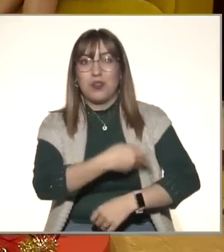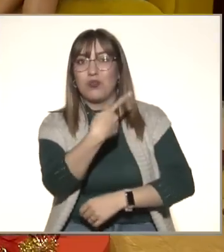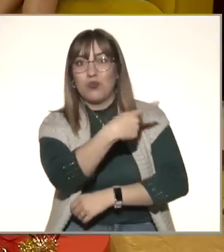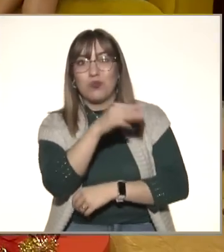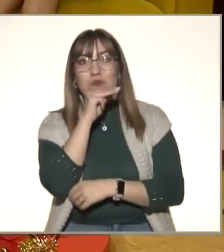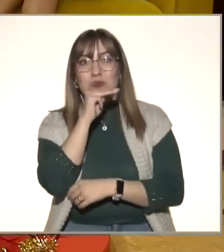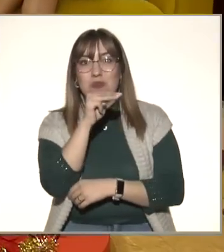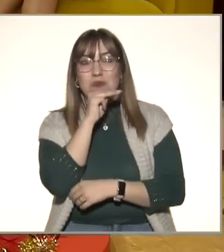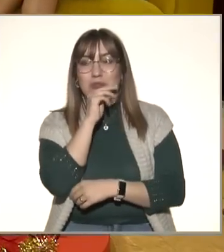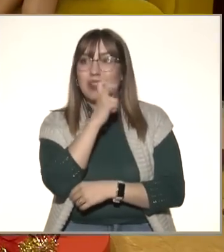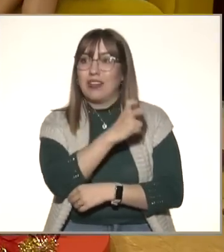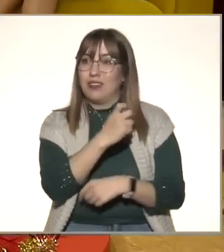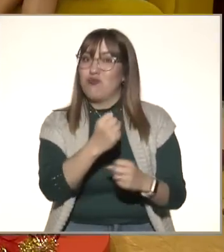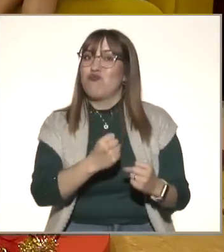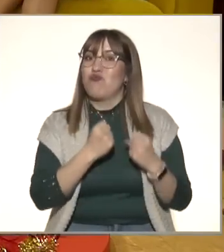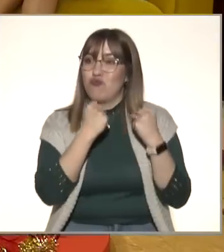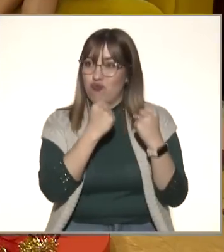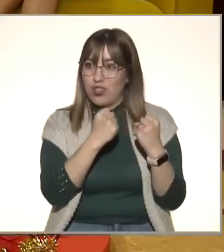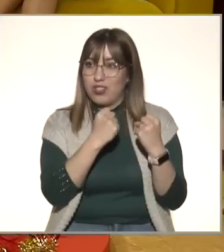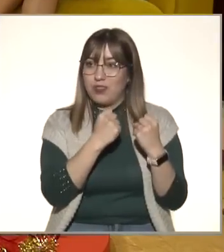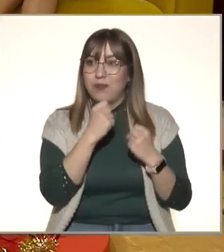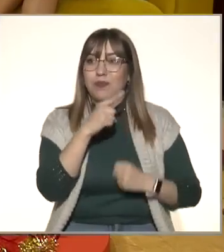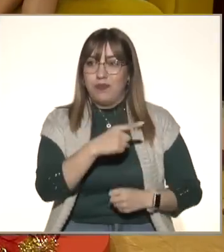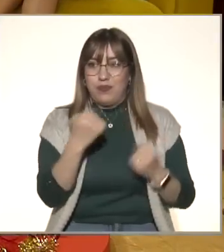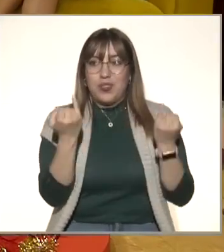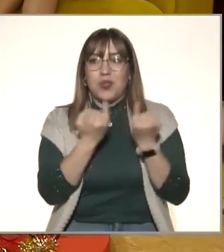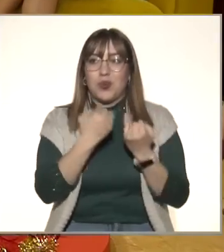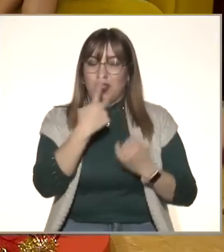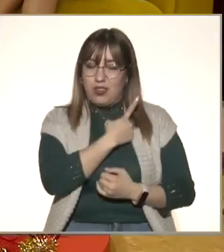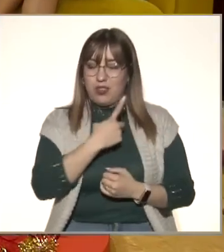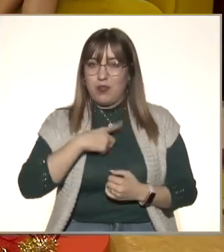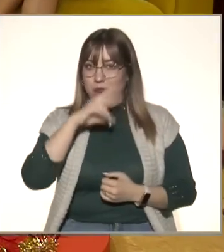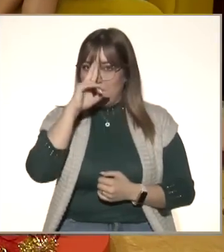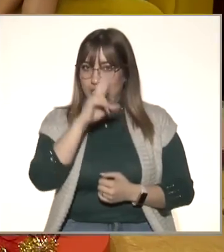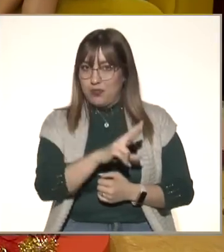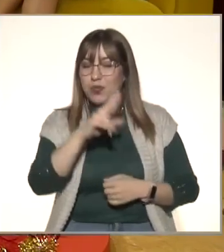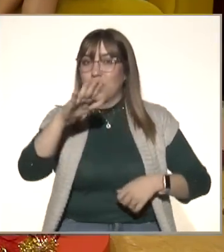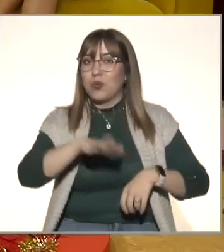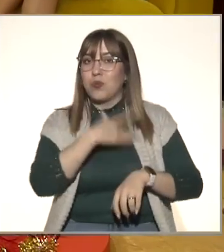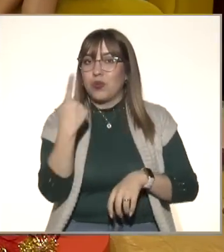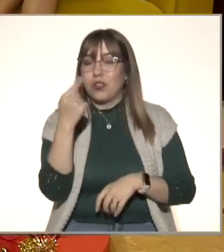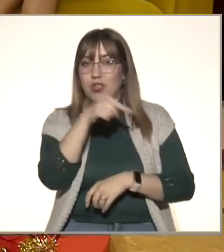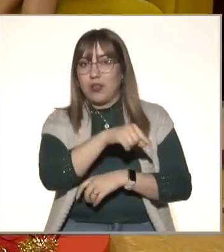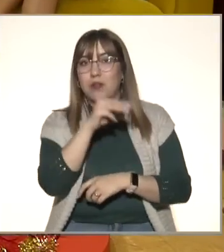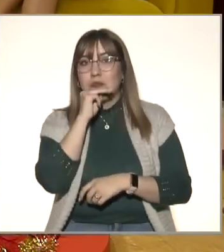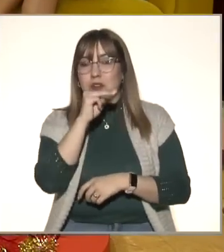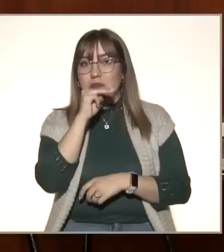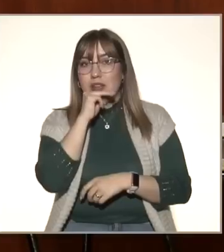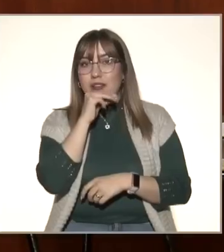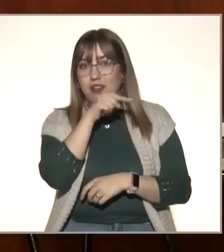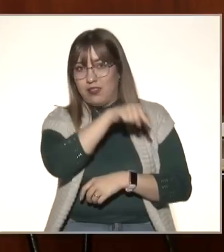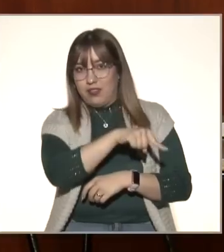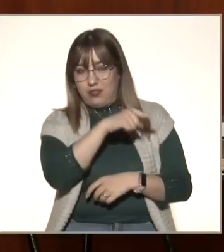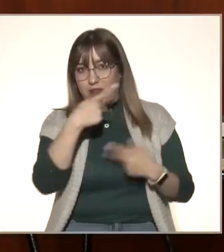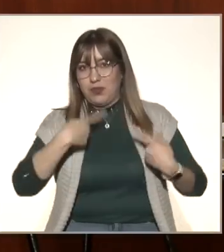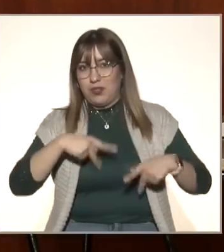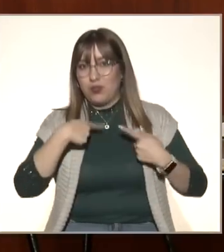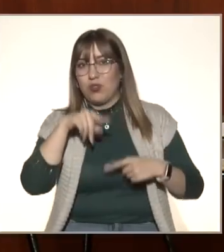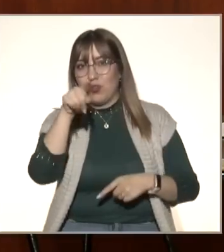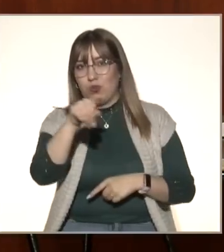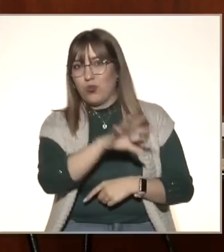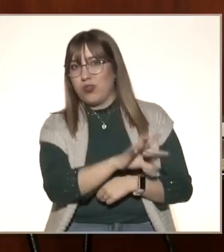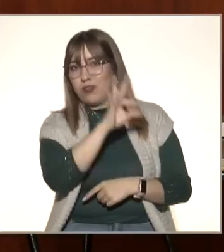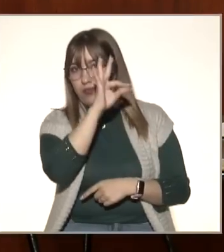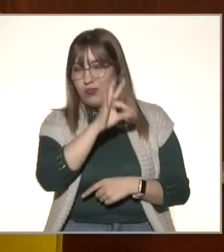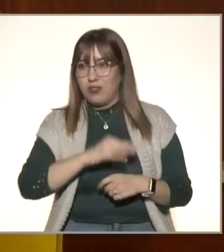Hizo algo bien, entonces. Claro, hizo algo bien y merece un respeto Sí. por ser la madre de aquella persona que tú elegiste. ¿Y